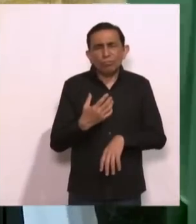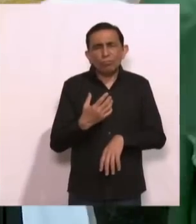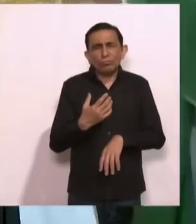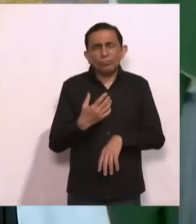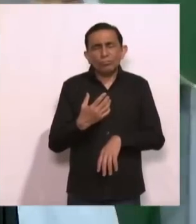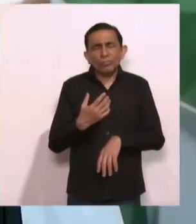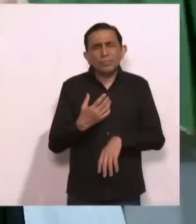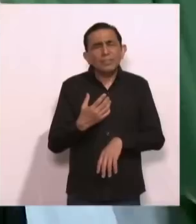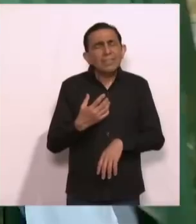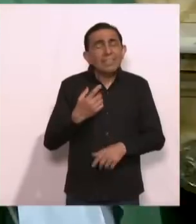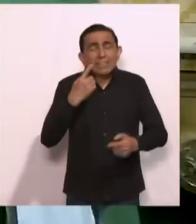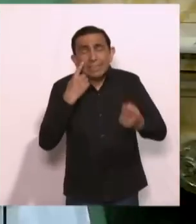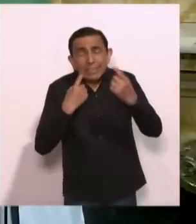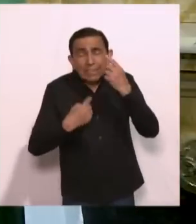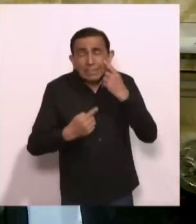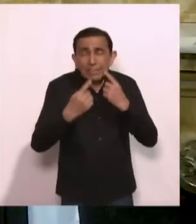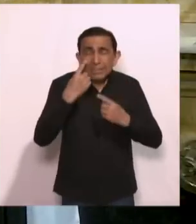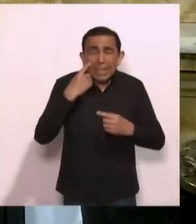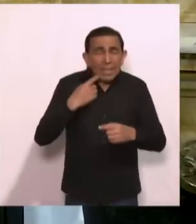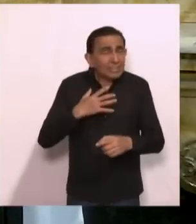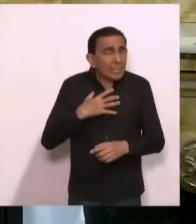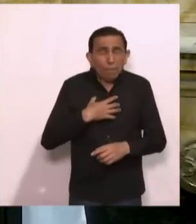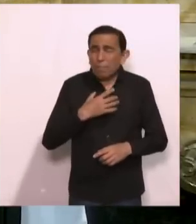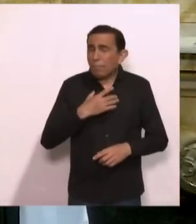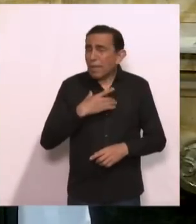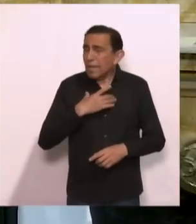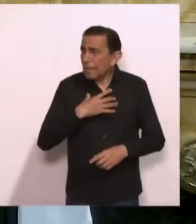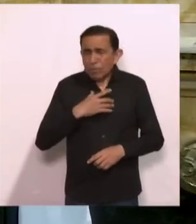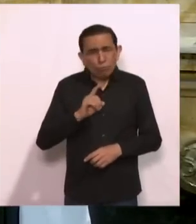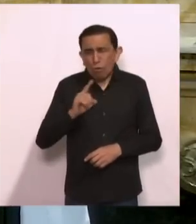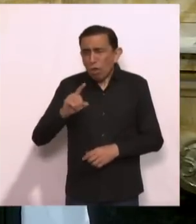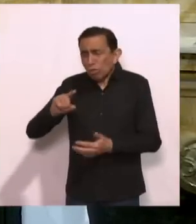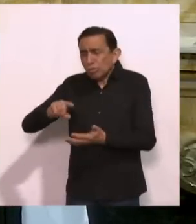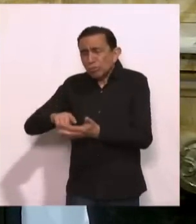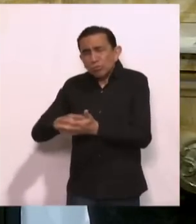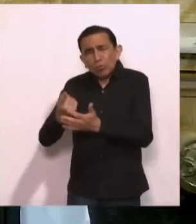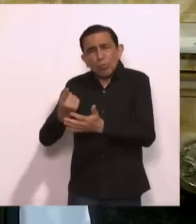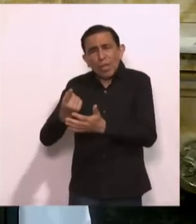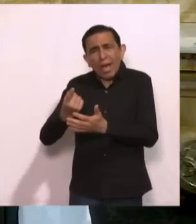Gustavo Carrara, obispo auxiliar de Buenos Aires.